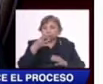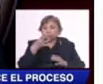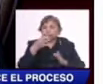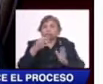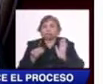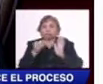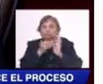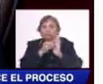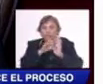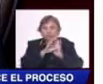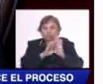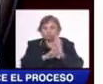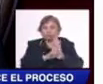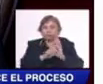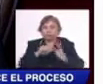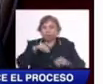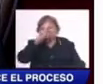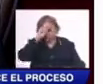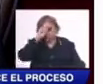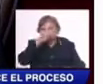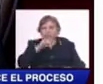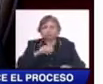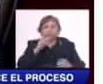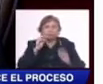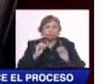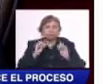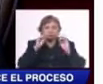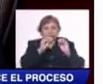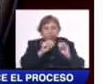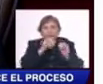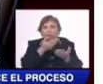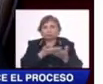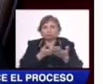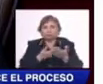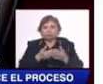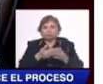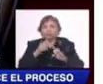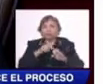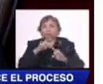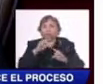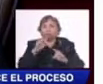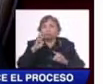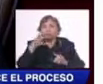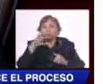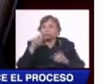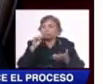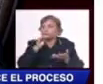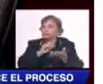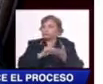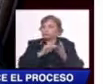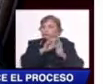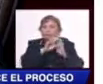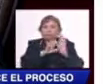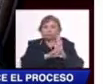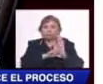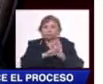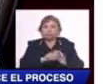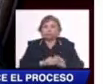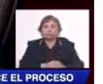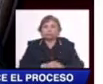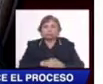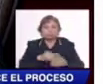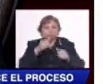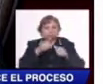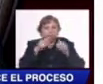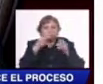a la Constitución Política del Perú. Se incorpora la disposición transitoria especial cuarta a la Constitución Política del Perú en